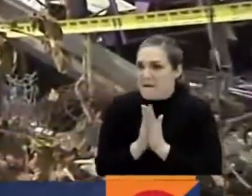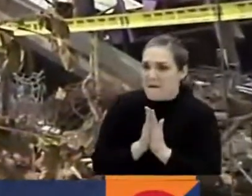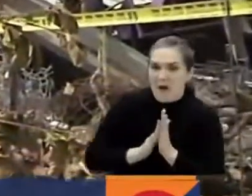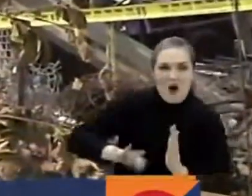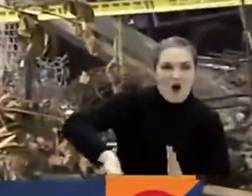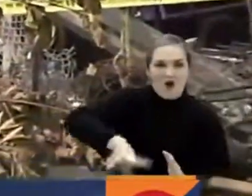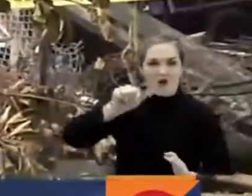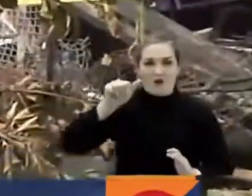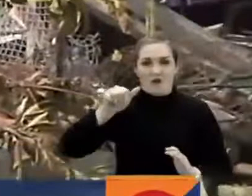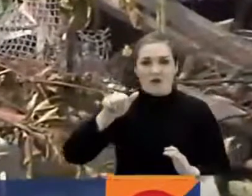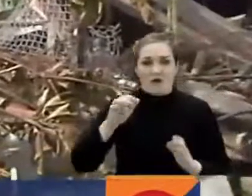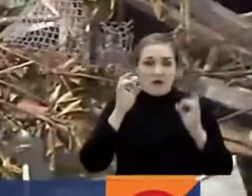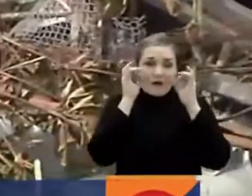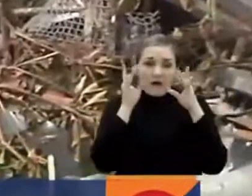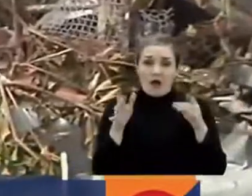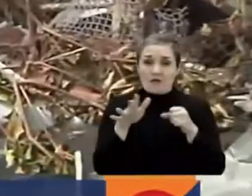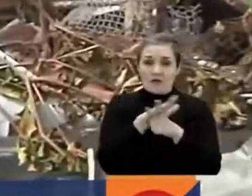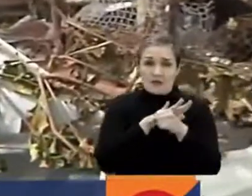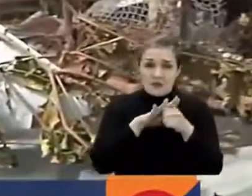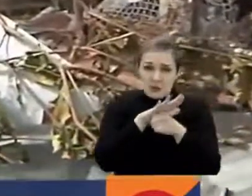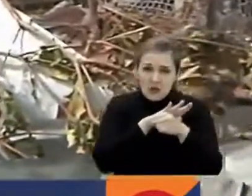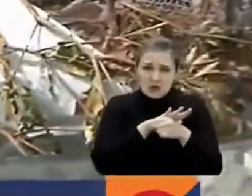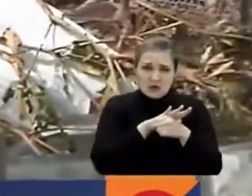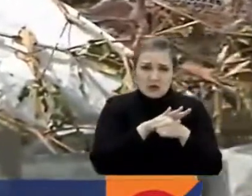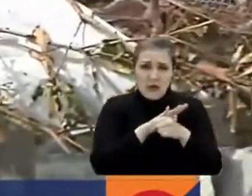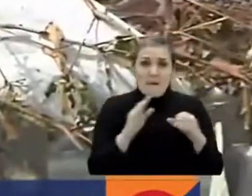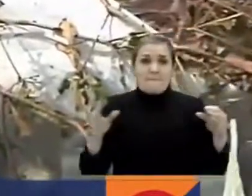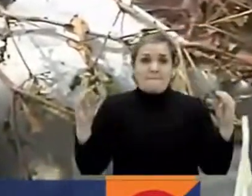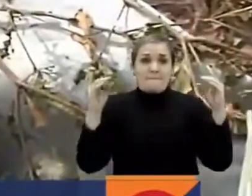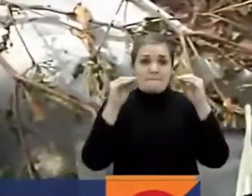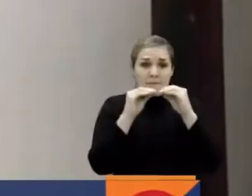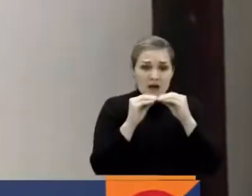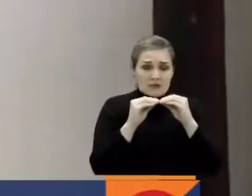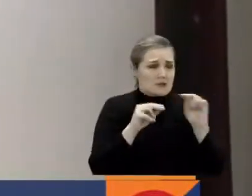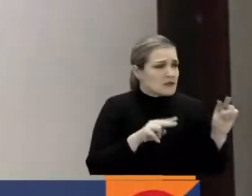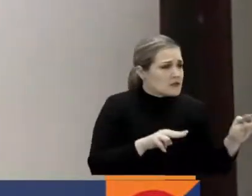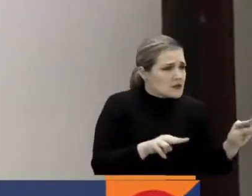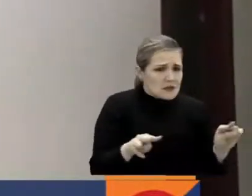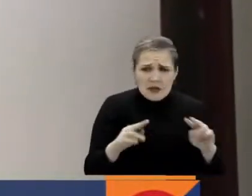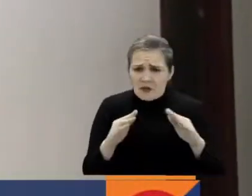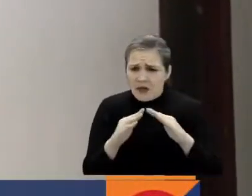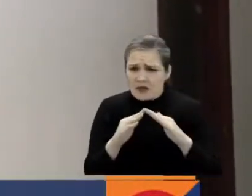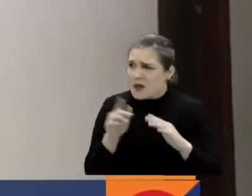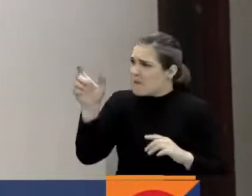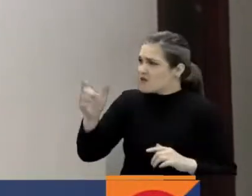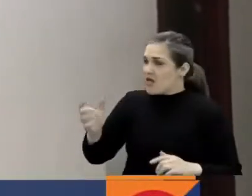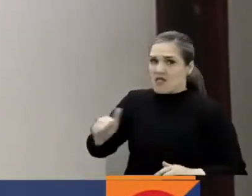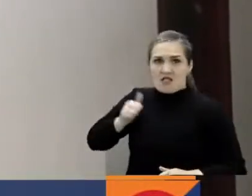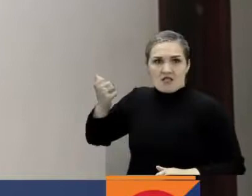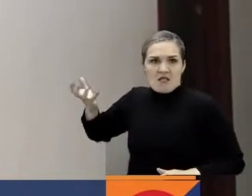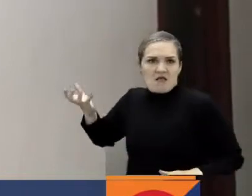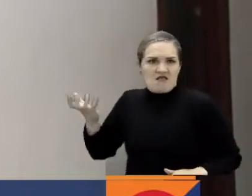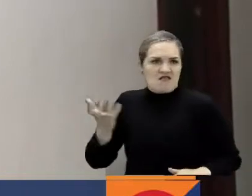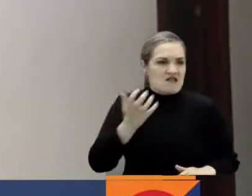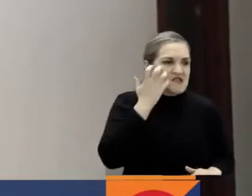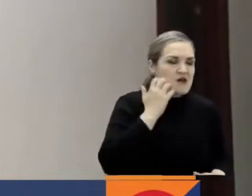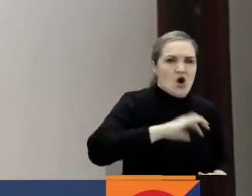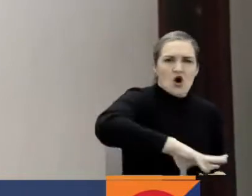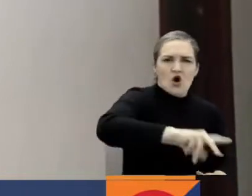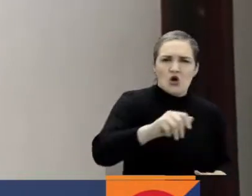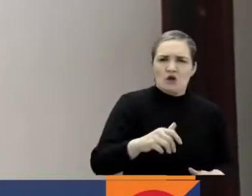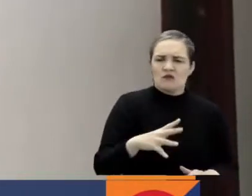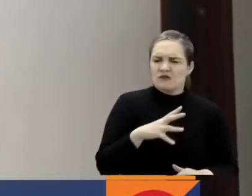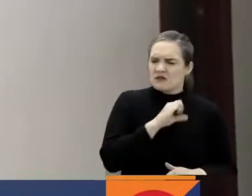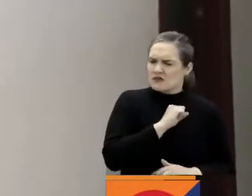una tragedia como esta y que llegues a tu casa a mirar cómo quedó y estén saqueando su casa es algo más triste y